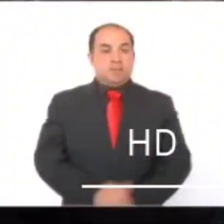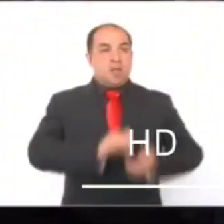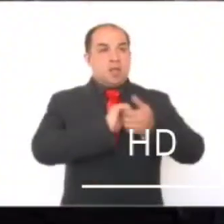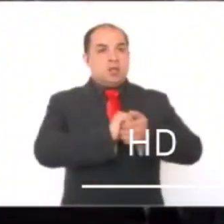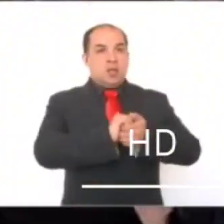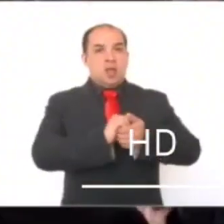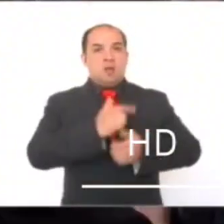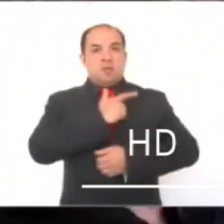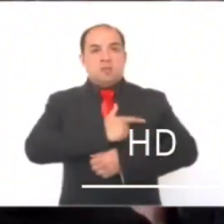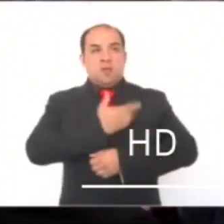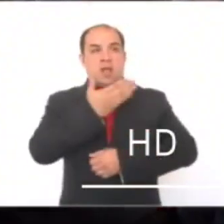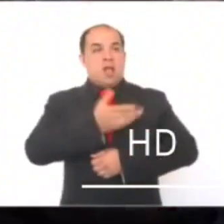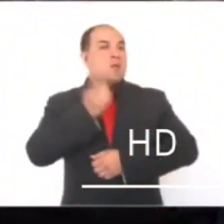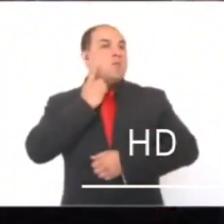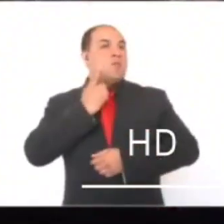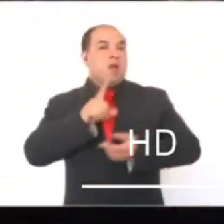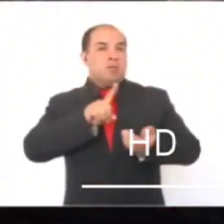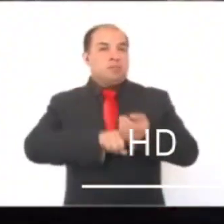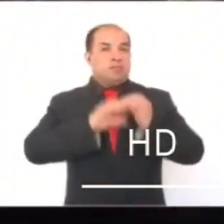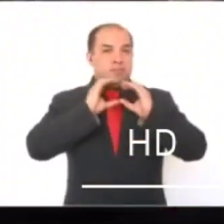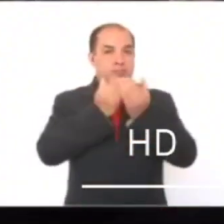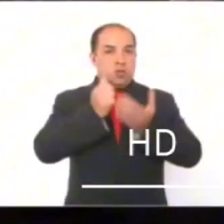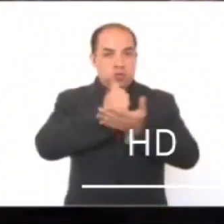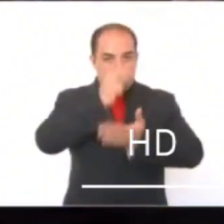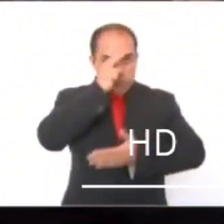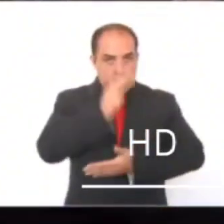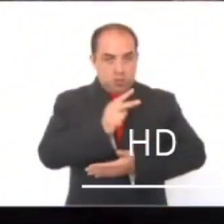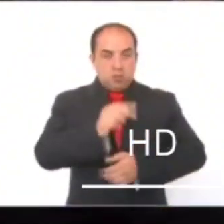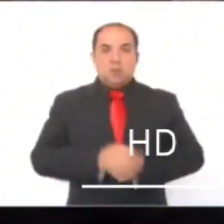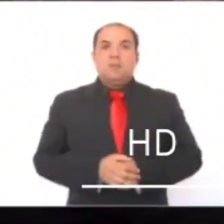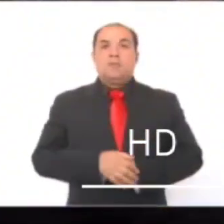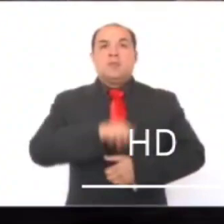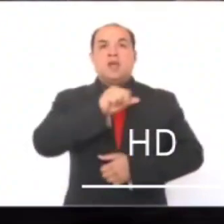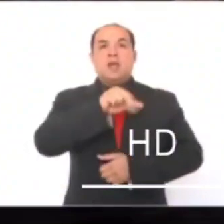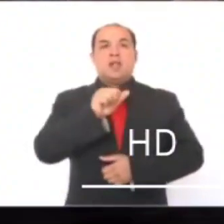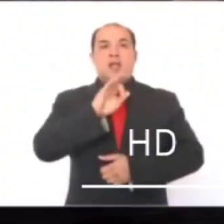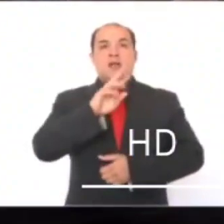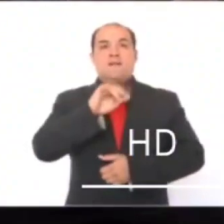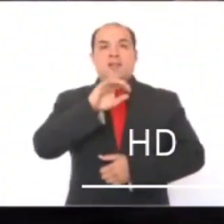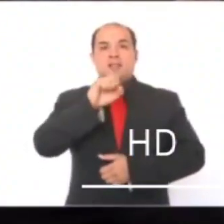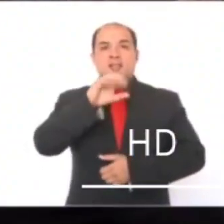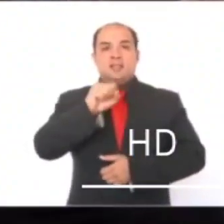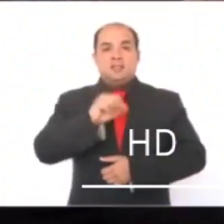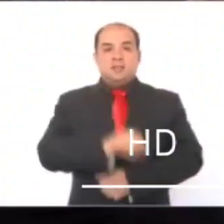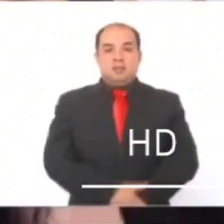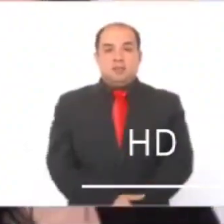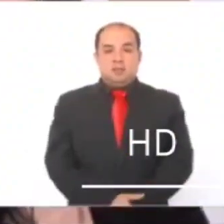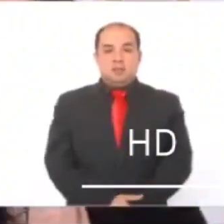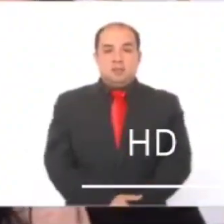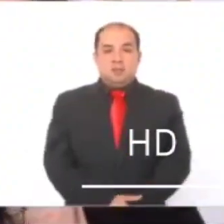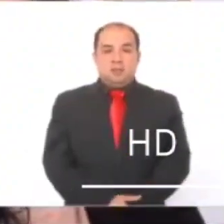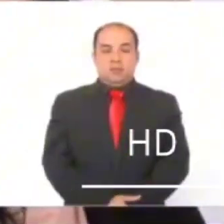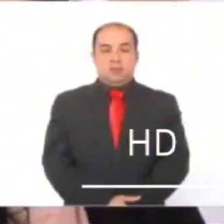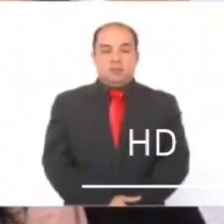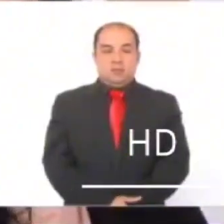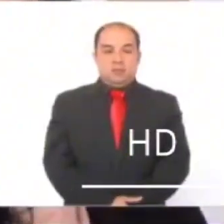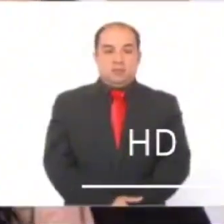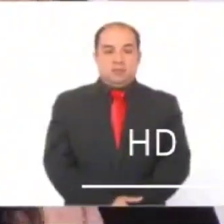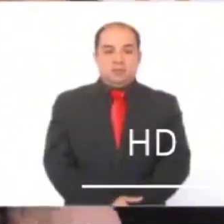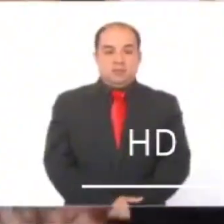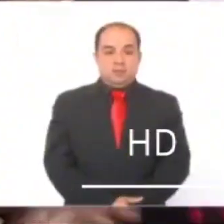Saludamos con mucho gusto a la diputada en el Congreso de la Ciudad de México, Ana Francis López Baigen Patiño.